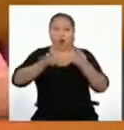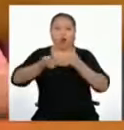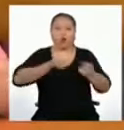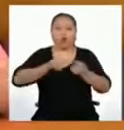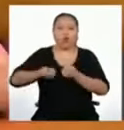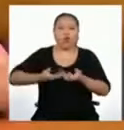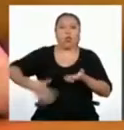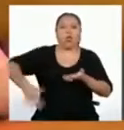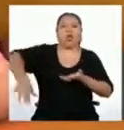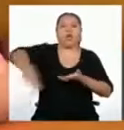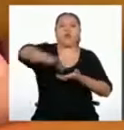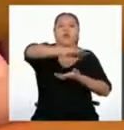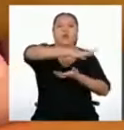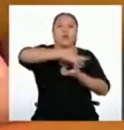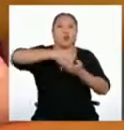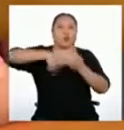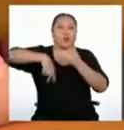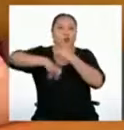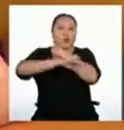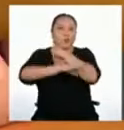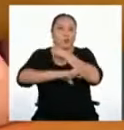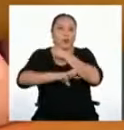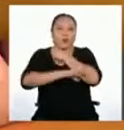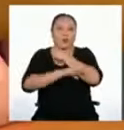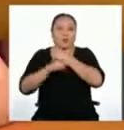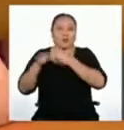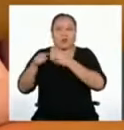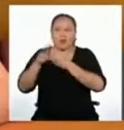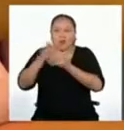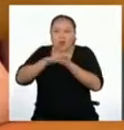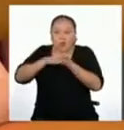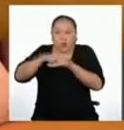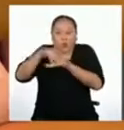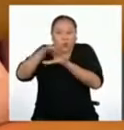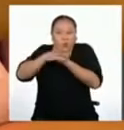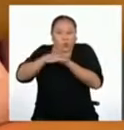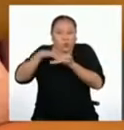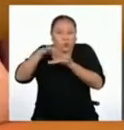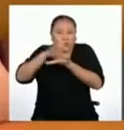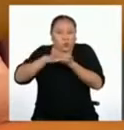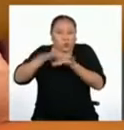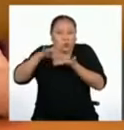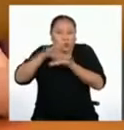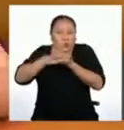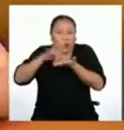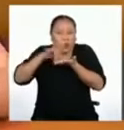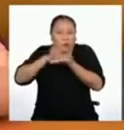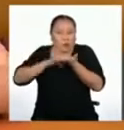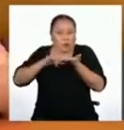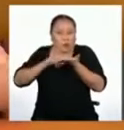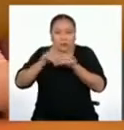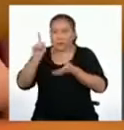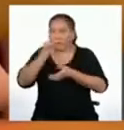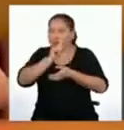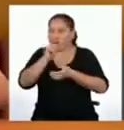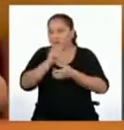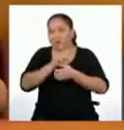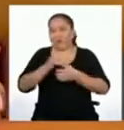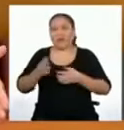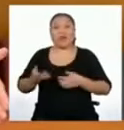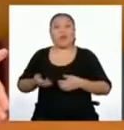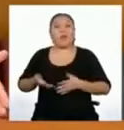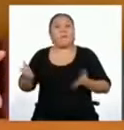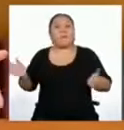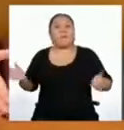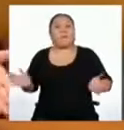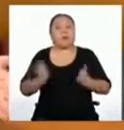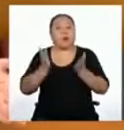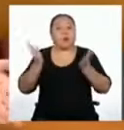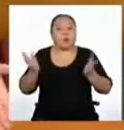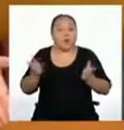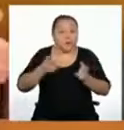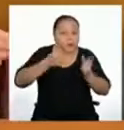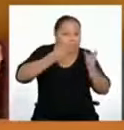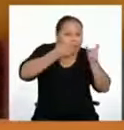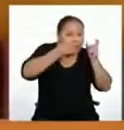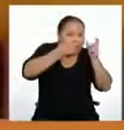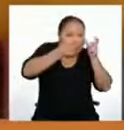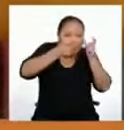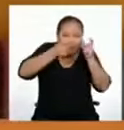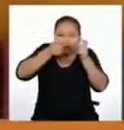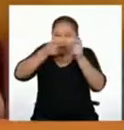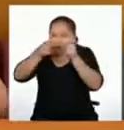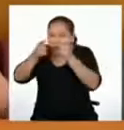poder del país para que no pueda abusar de él. Al mismo tiempo, promueve la mutua vigilancia y